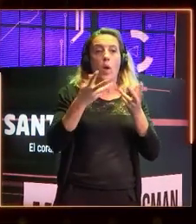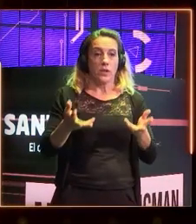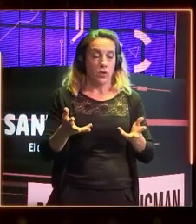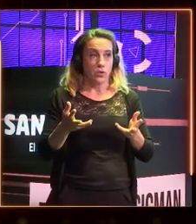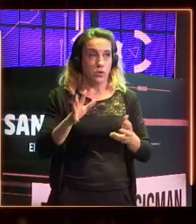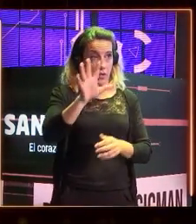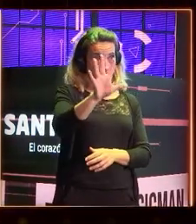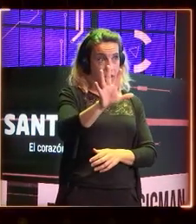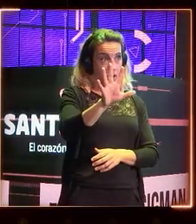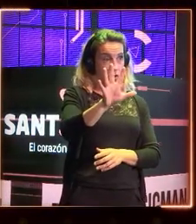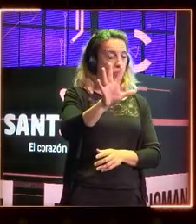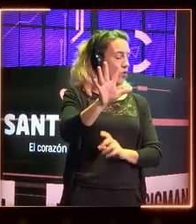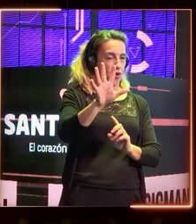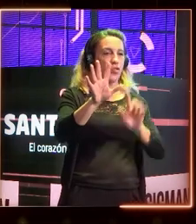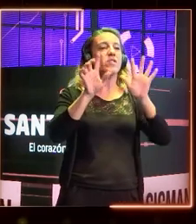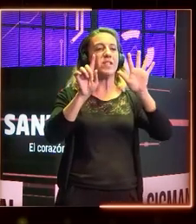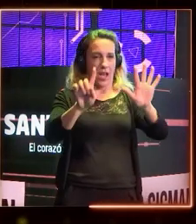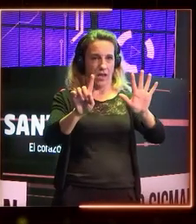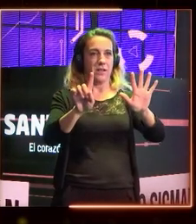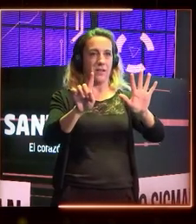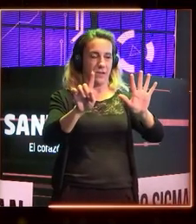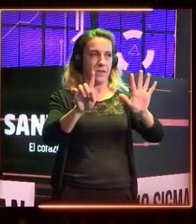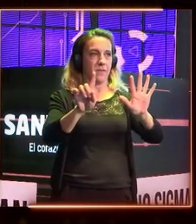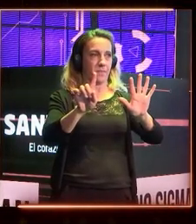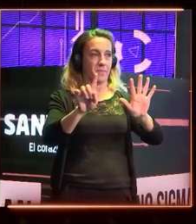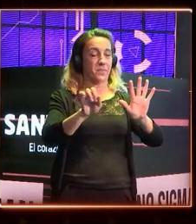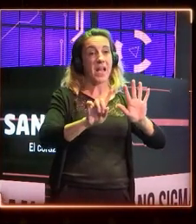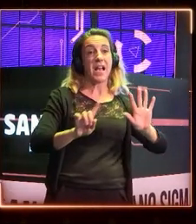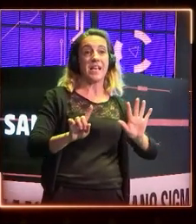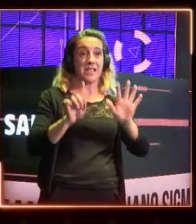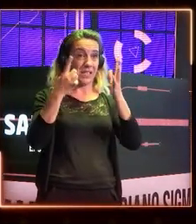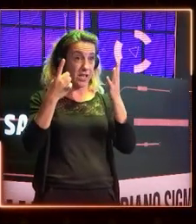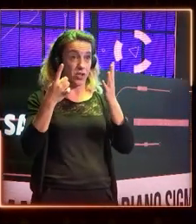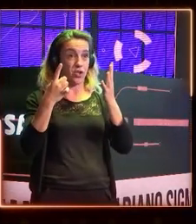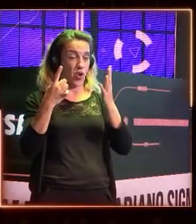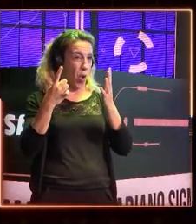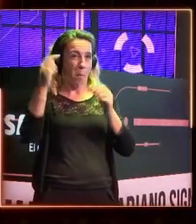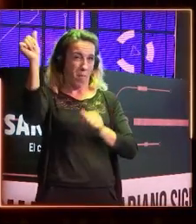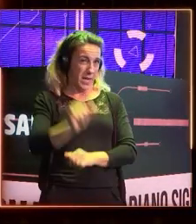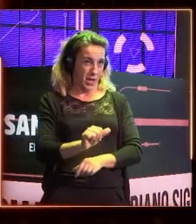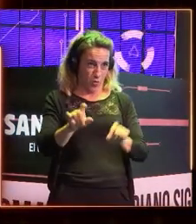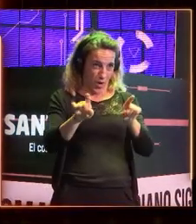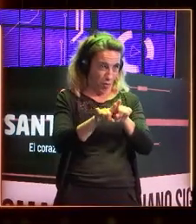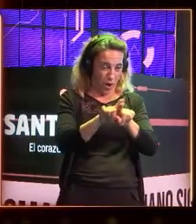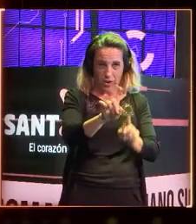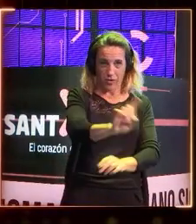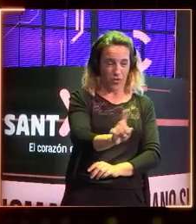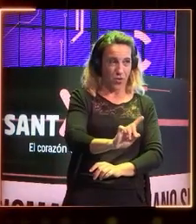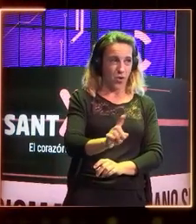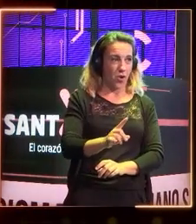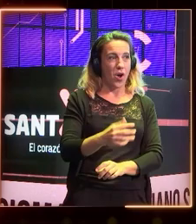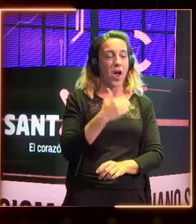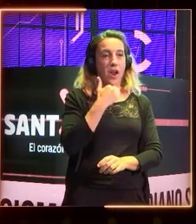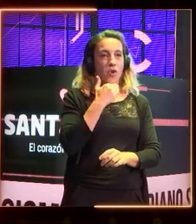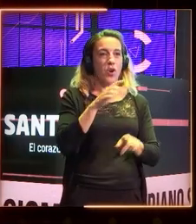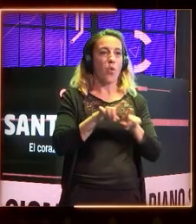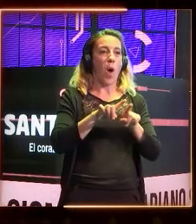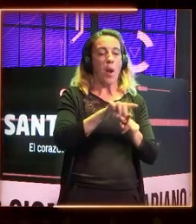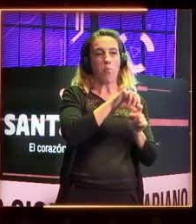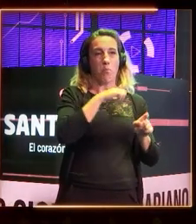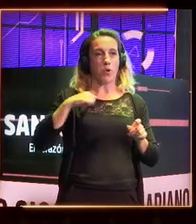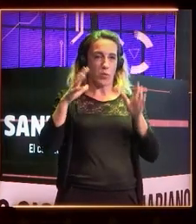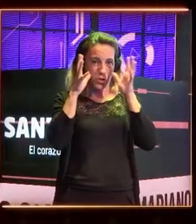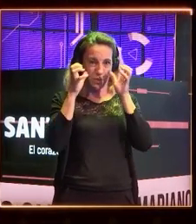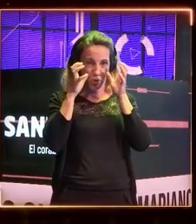tenemos cinco bueno no tenemos seis El sexto sentido no es el de la película No es nada esotérico es algo que se llama propiocepción cuando yo